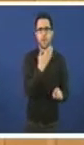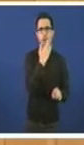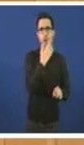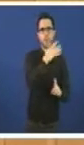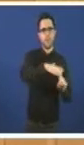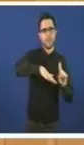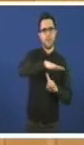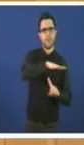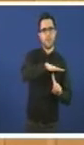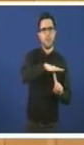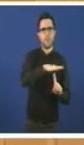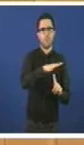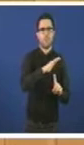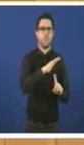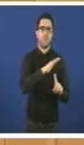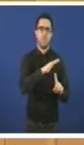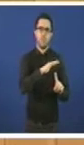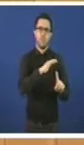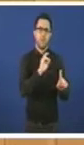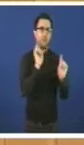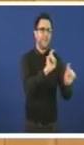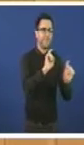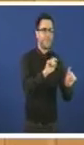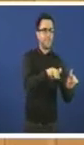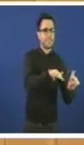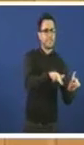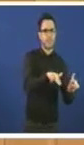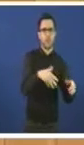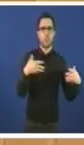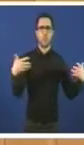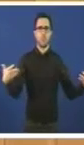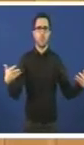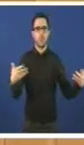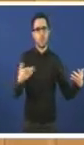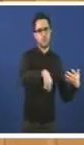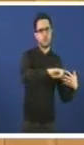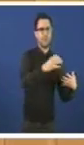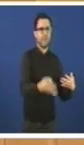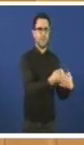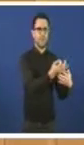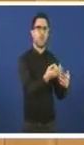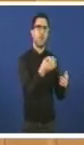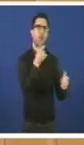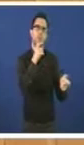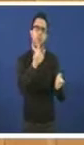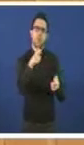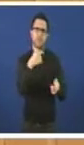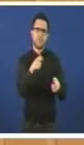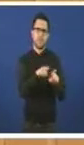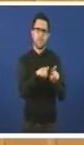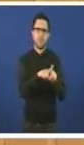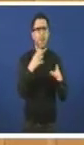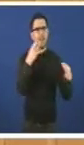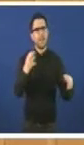se verá en castelán pero probablemente estarían ustedes protestando entonces en realidad e social de galicia no se